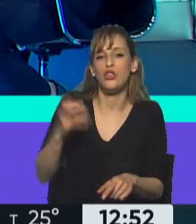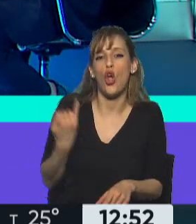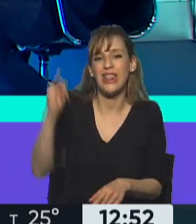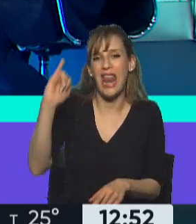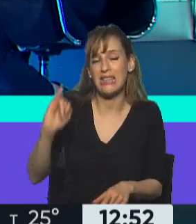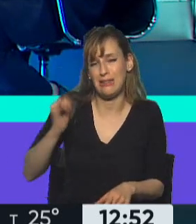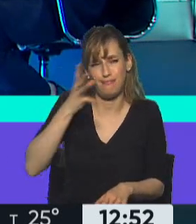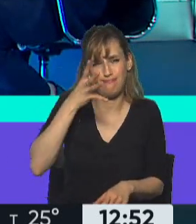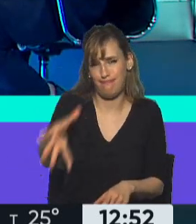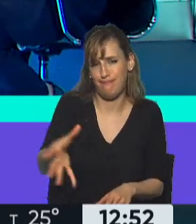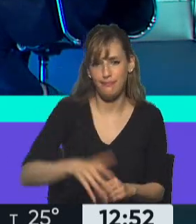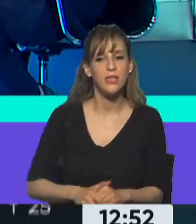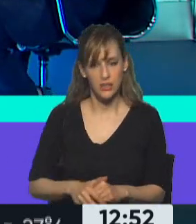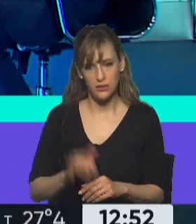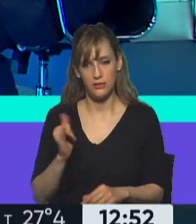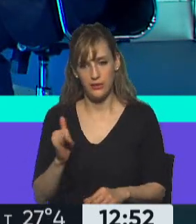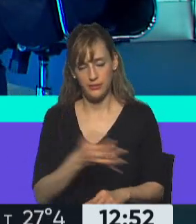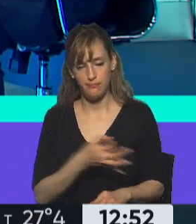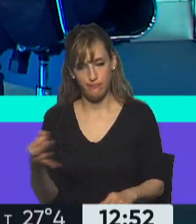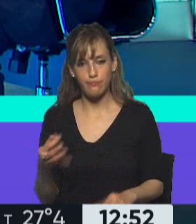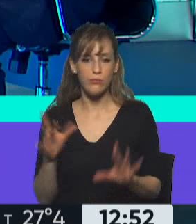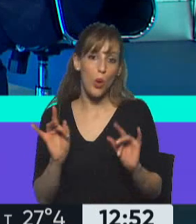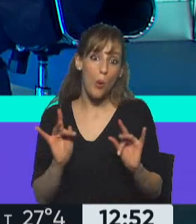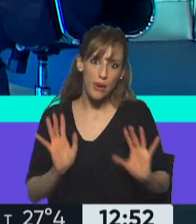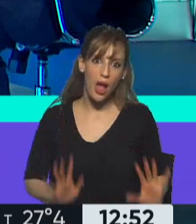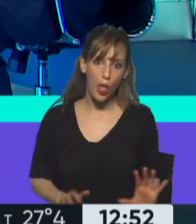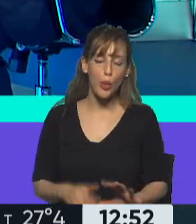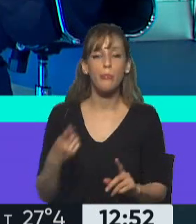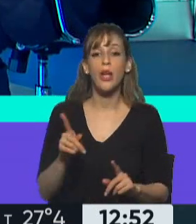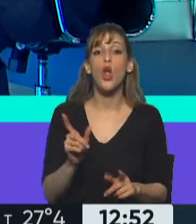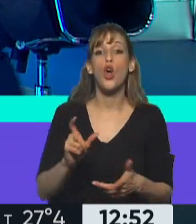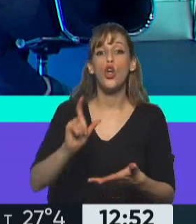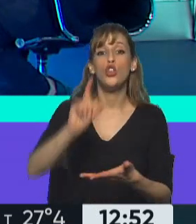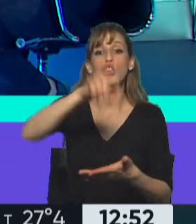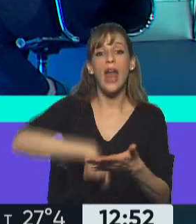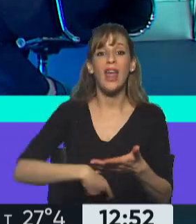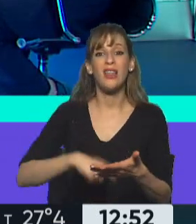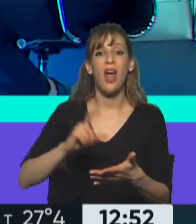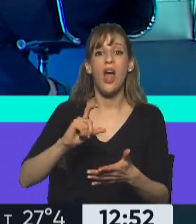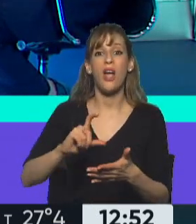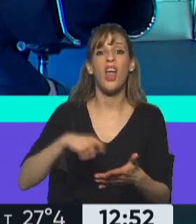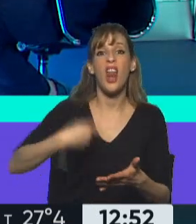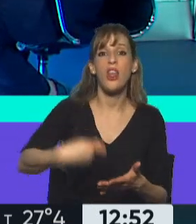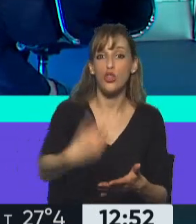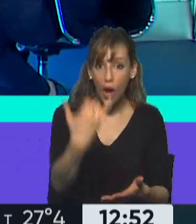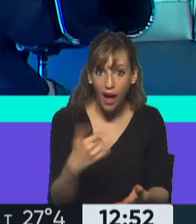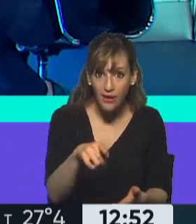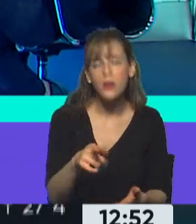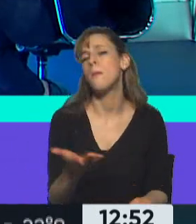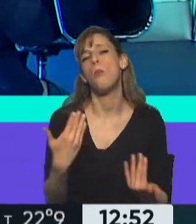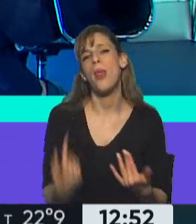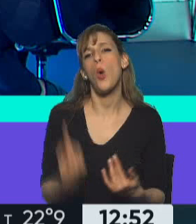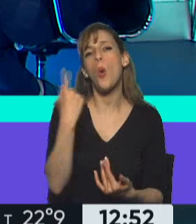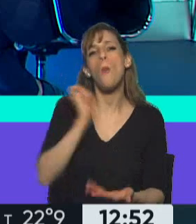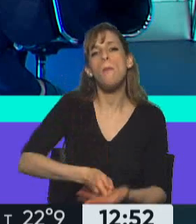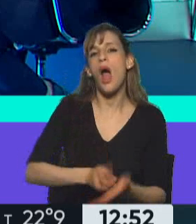Claro, la tasa es alta, es más complicado, pero para quien tiene una tarjeta de crédito todavía tiene la chance de pagarlo en un